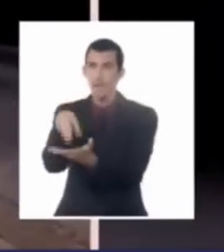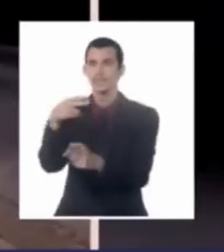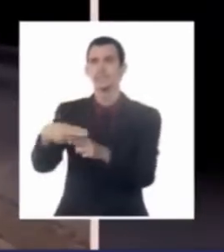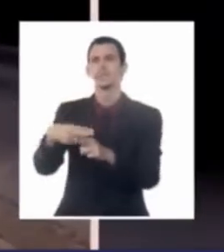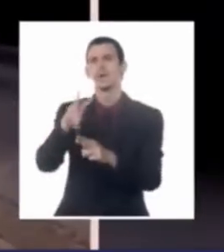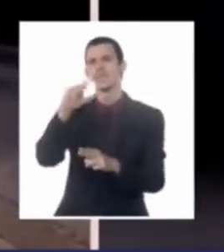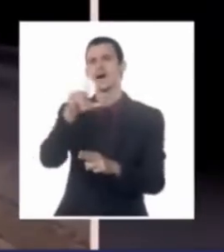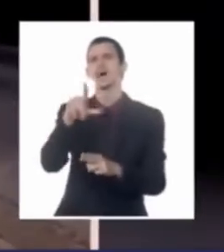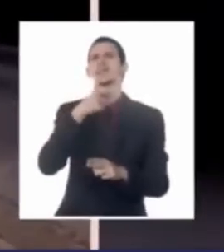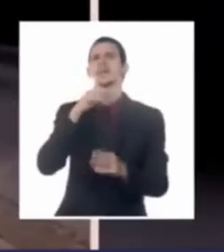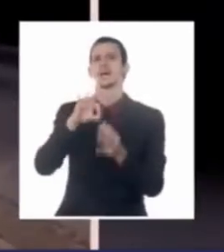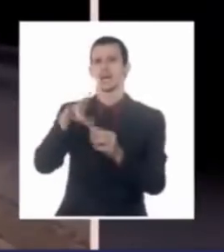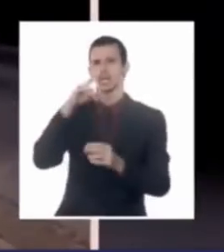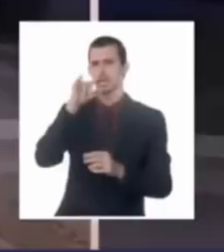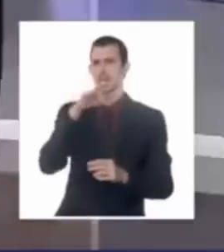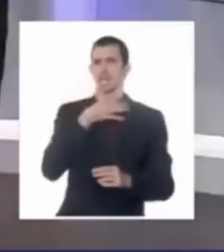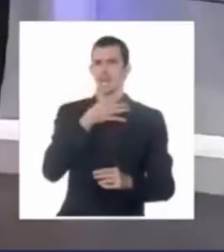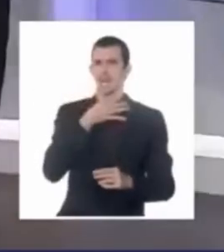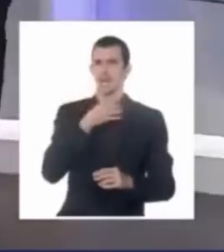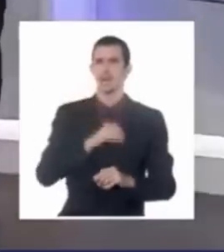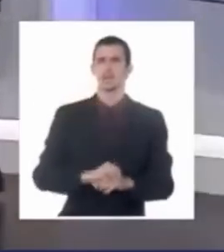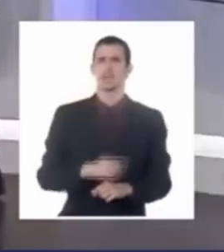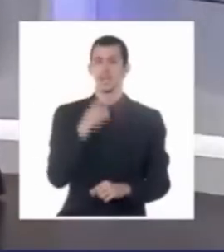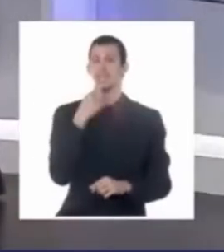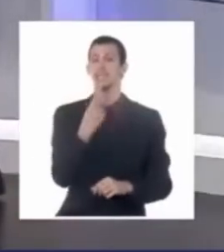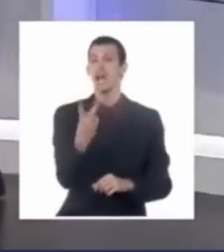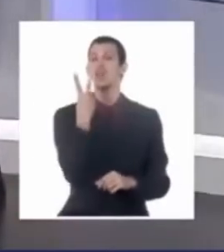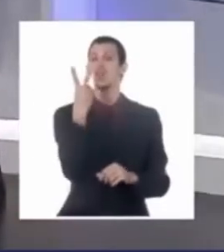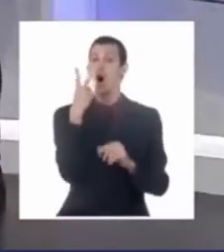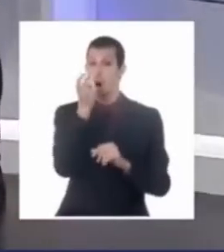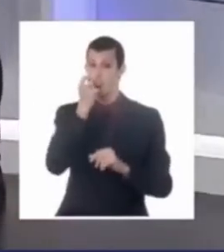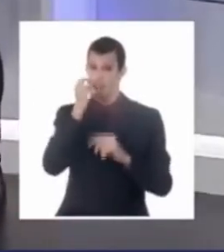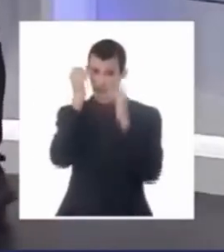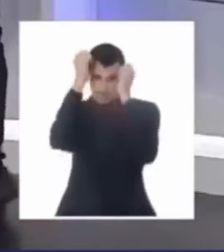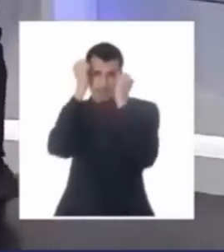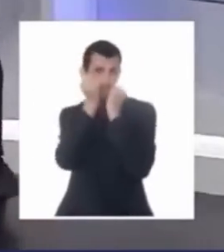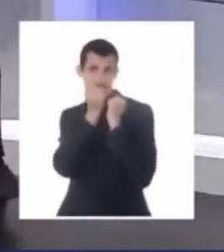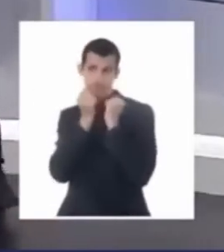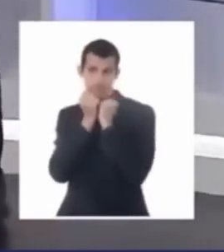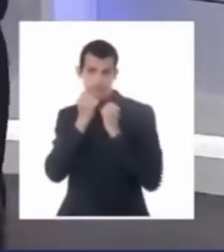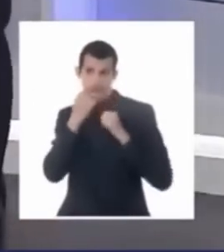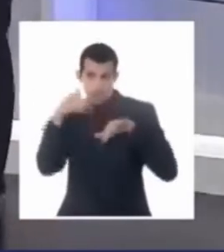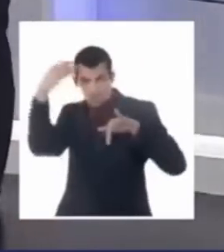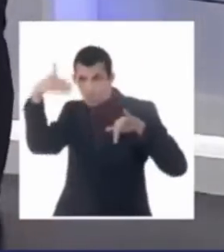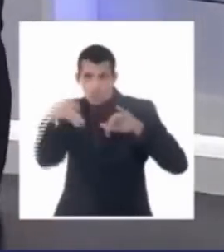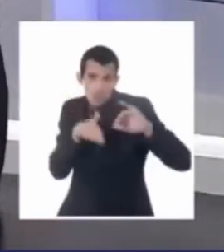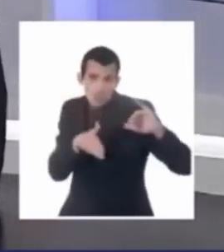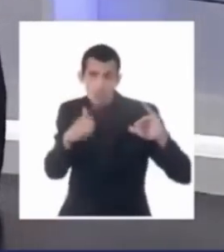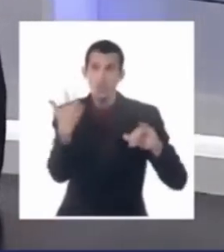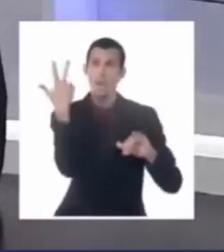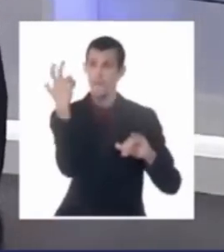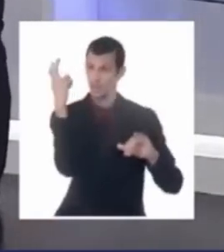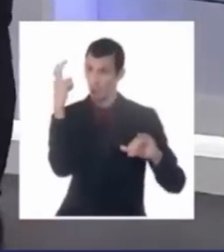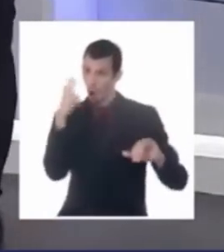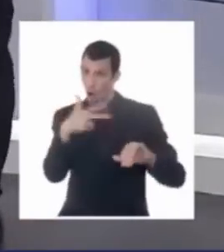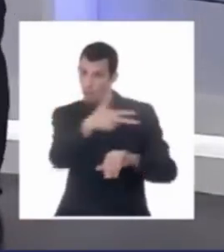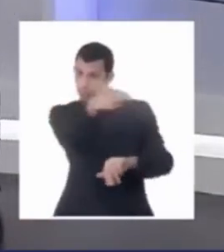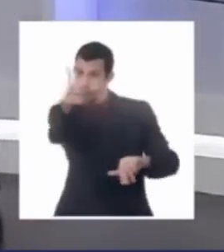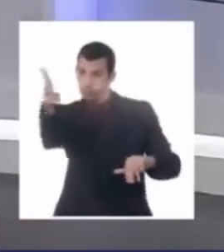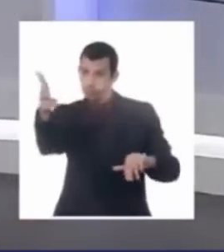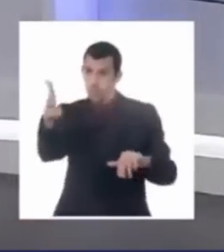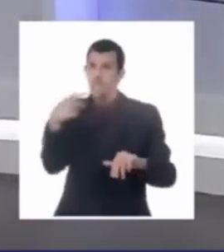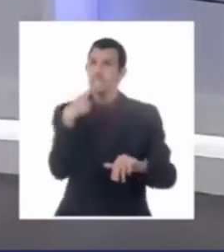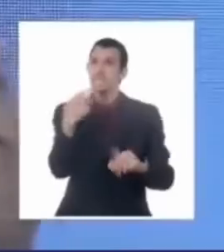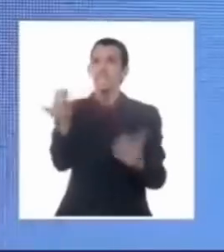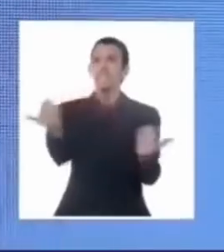de los teléfonos móviles de todos los pasajeros aquí una imagen Coronel Hugo esto tuvieron nociones que hicieron Cómo actuaron con el asalto a punta de pistola de este autobús